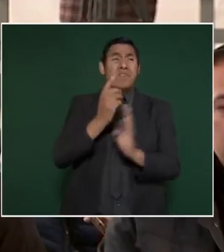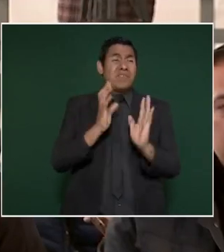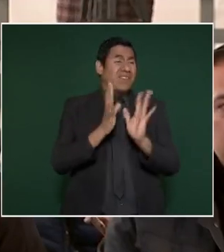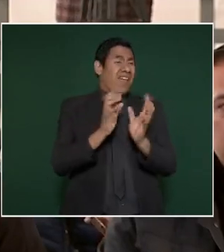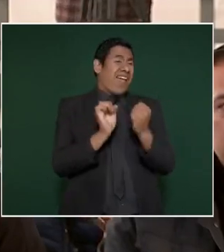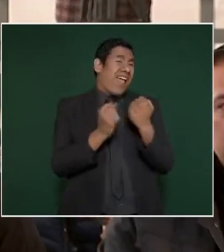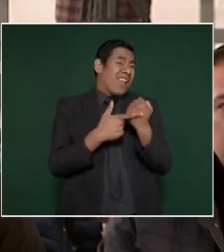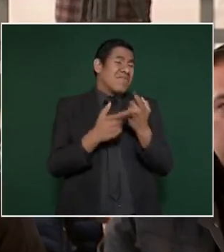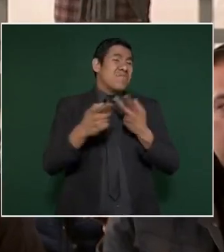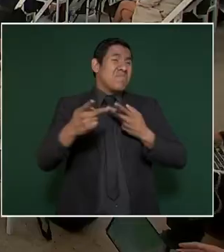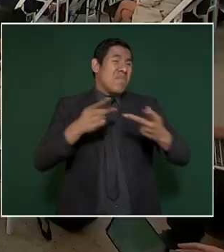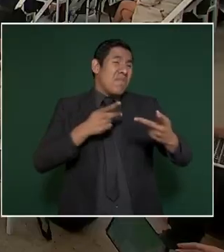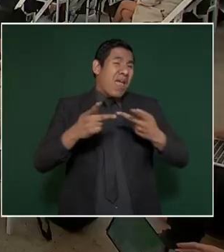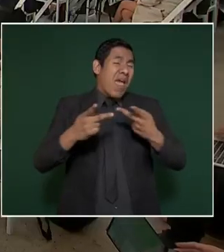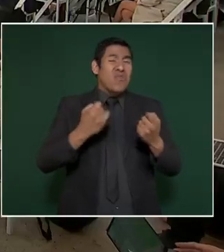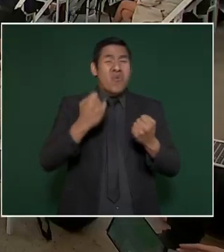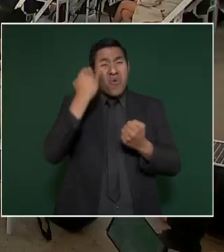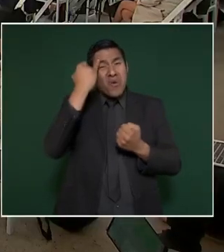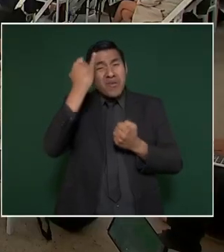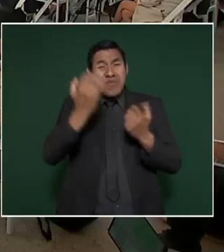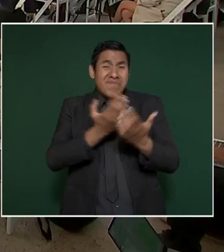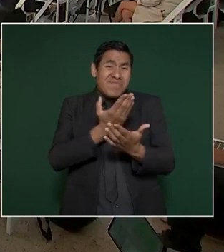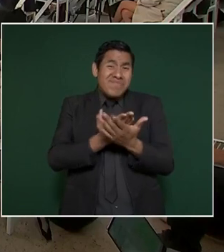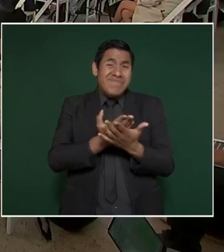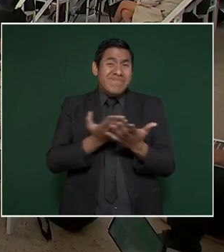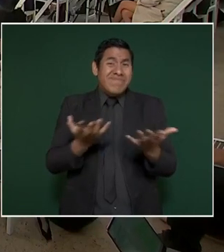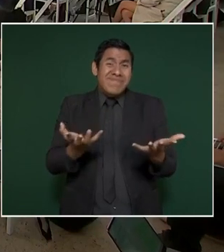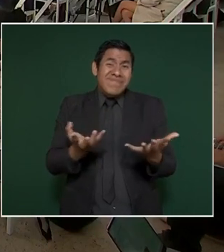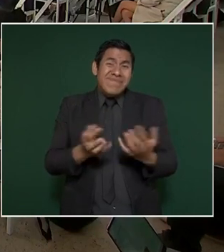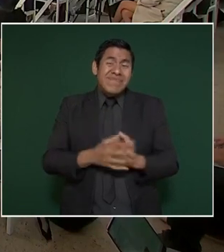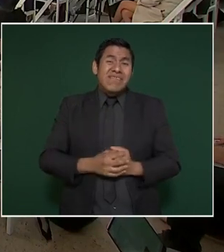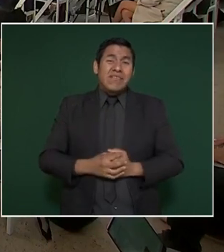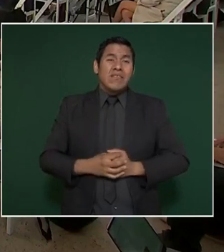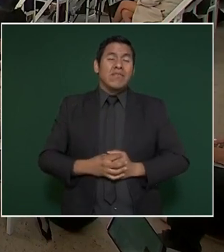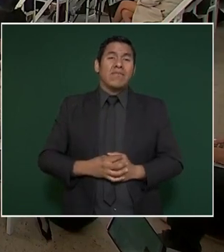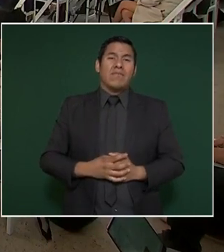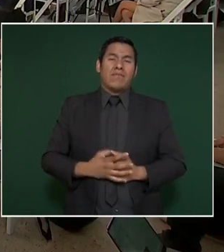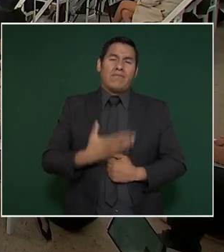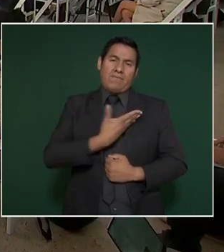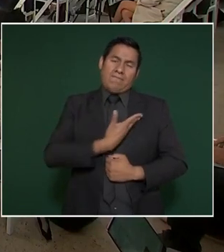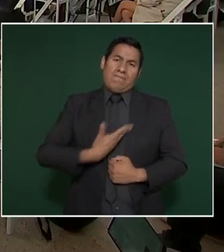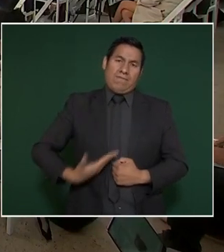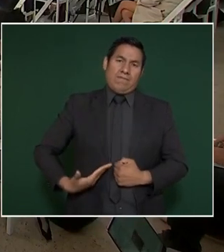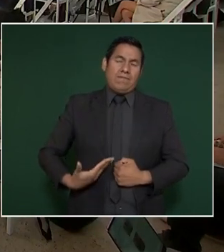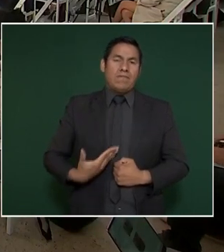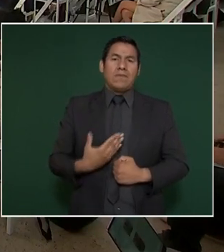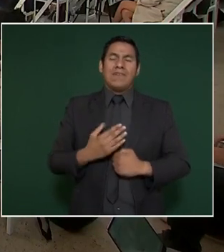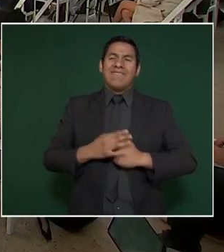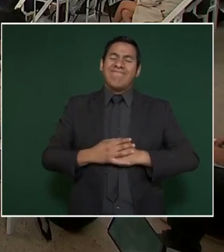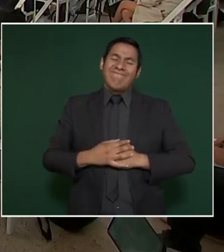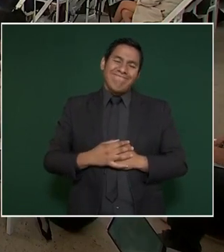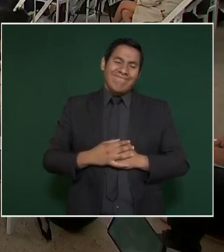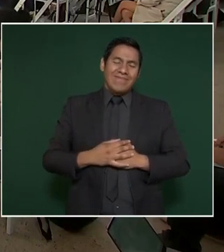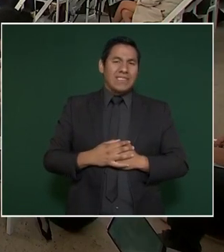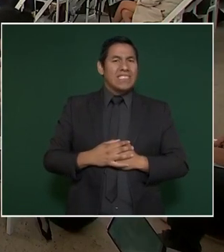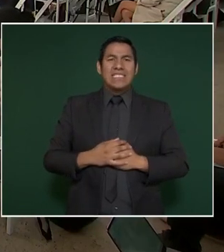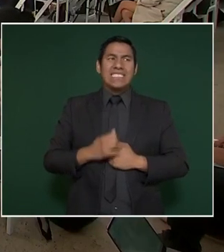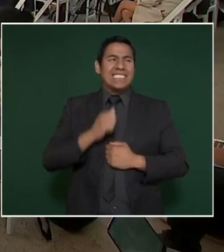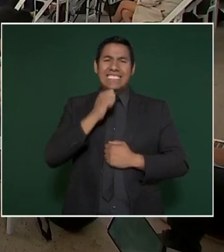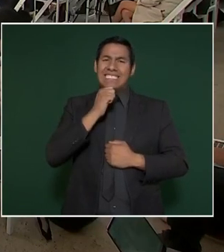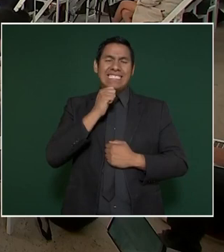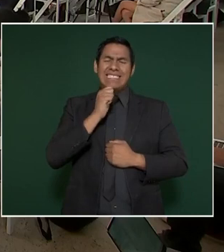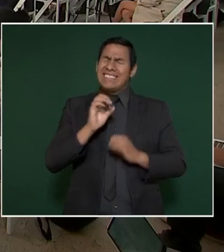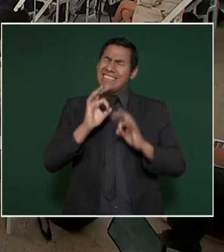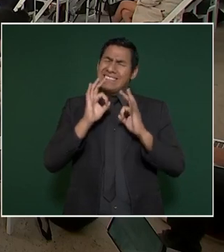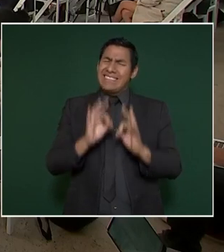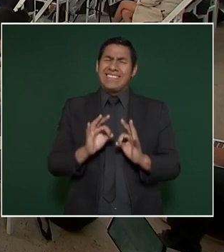alguna estrategia para eso no tenemos este conocimiento así específico no de lo que me estás planteando pero le vamos a